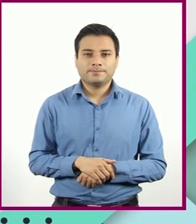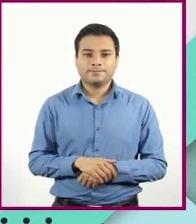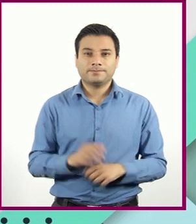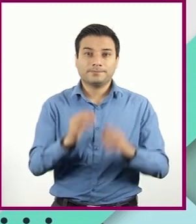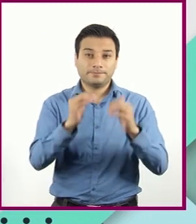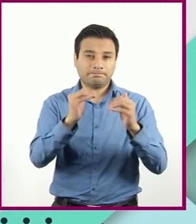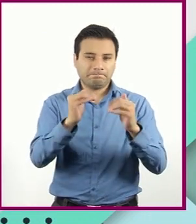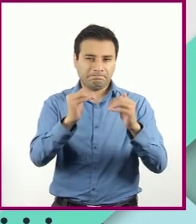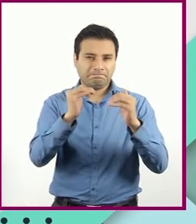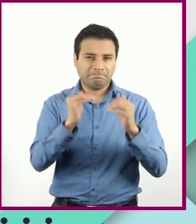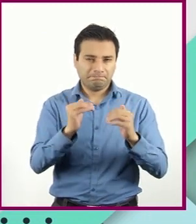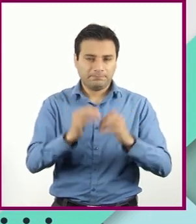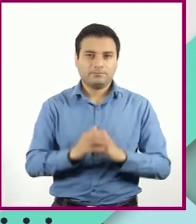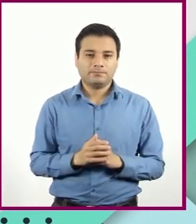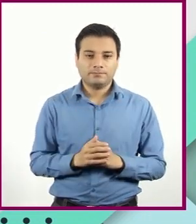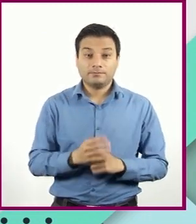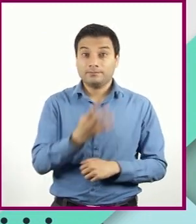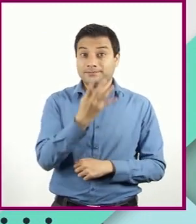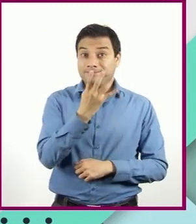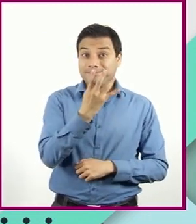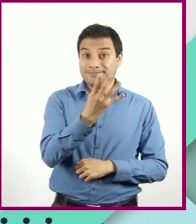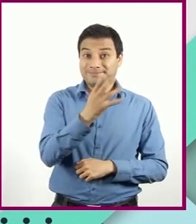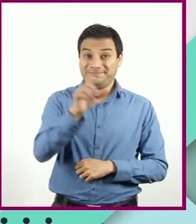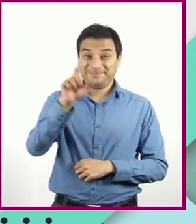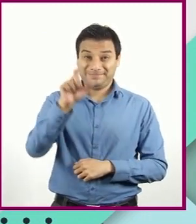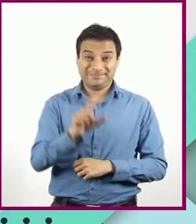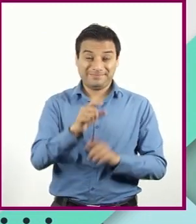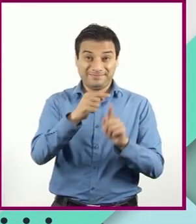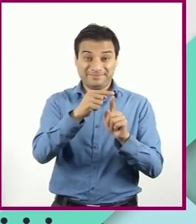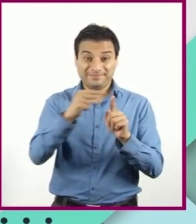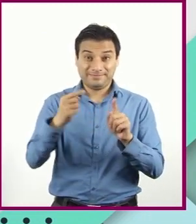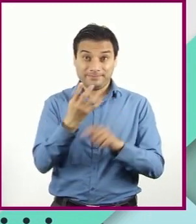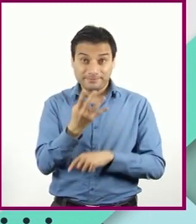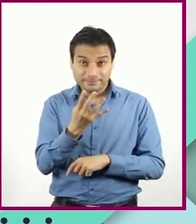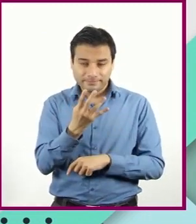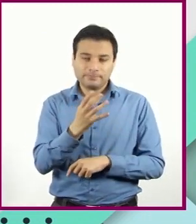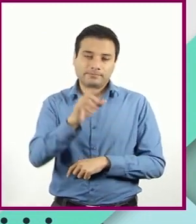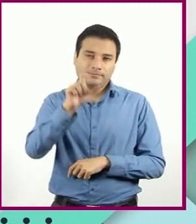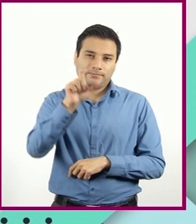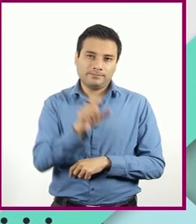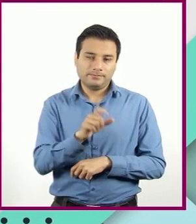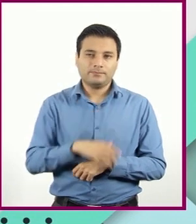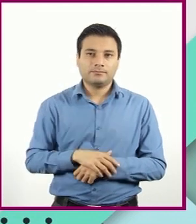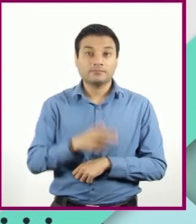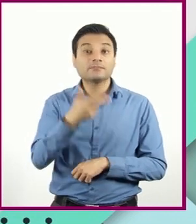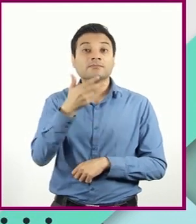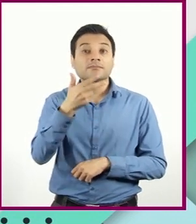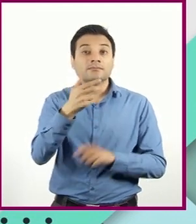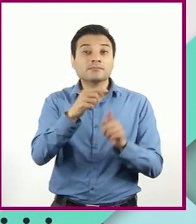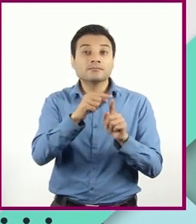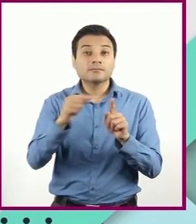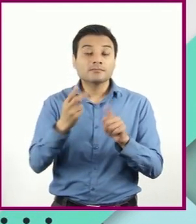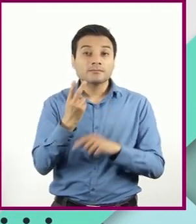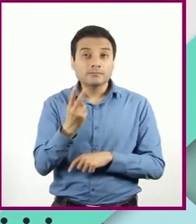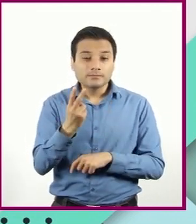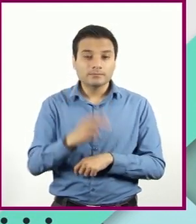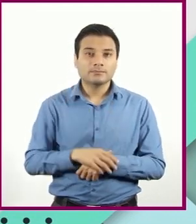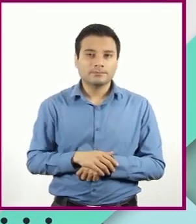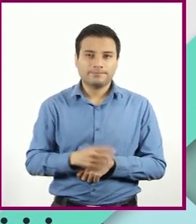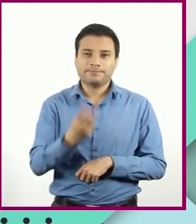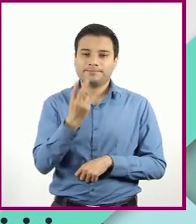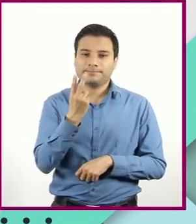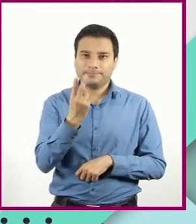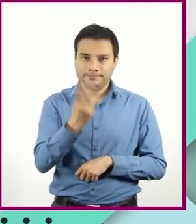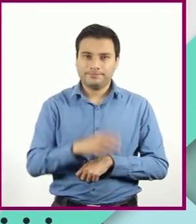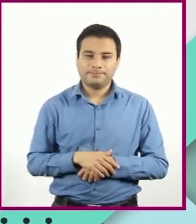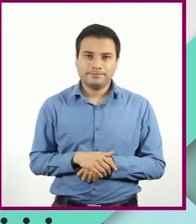la cuarta parte de 4x es x y la cuarta parte de 8 es 2, entonces el